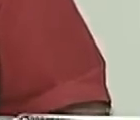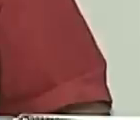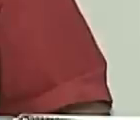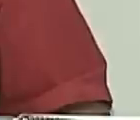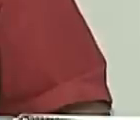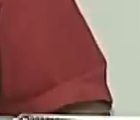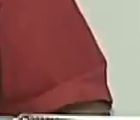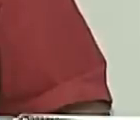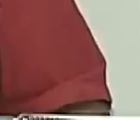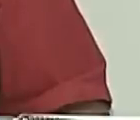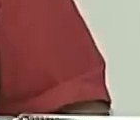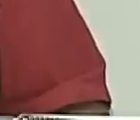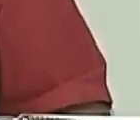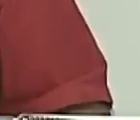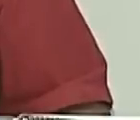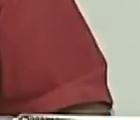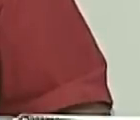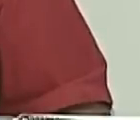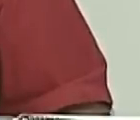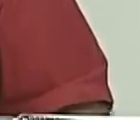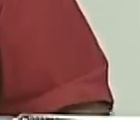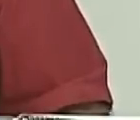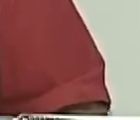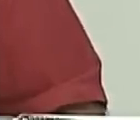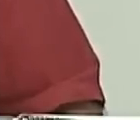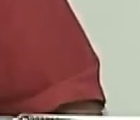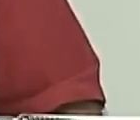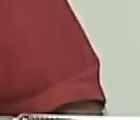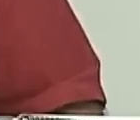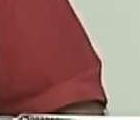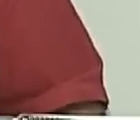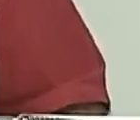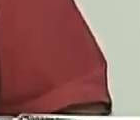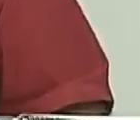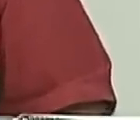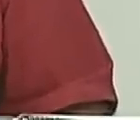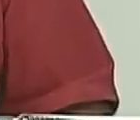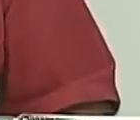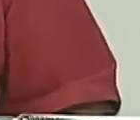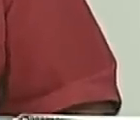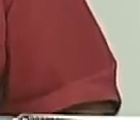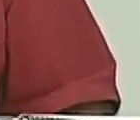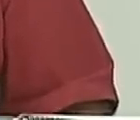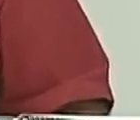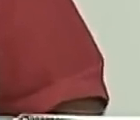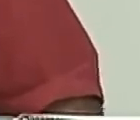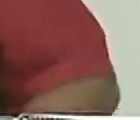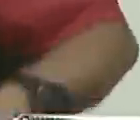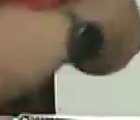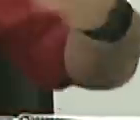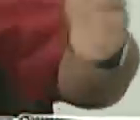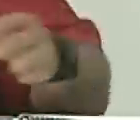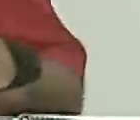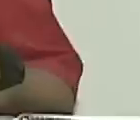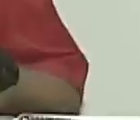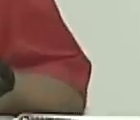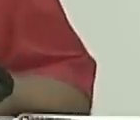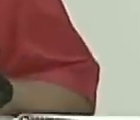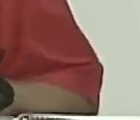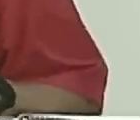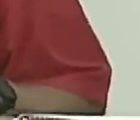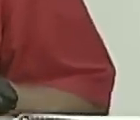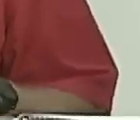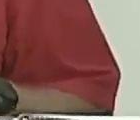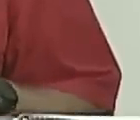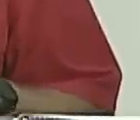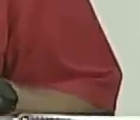han enarbolado la violencia como el arma para llegar a la presidencia de la República. Pero que cada vez que hay chance de unas elecciones